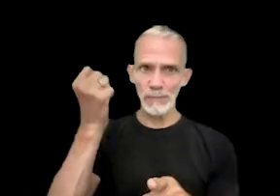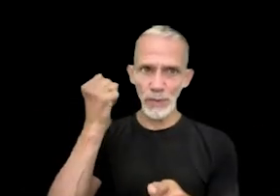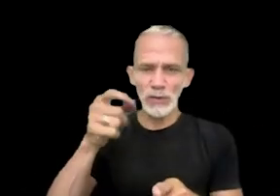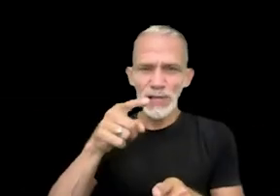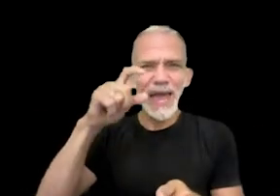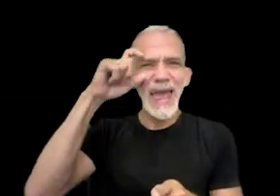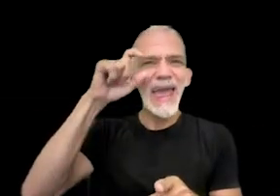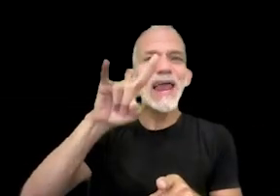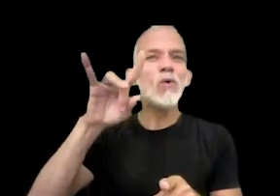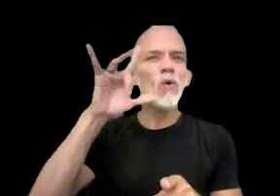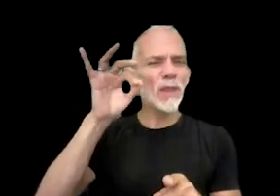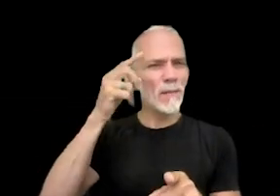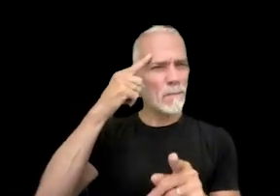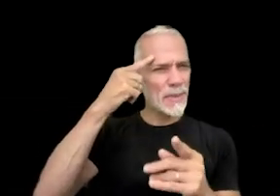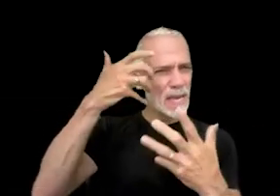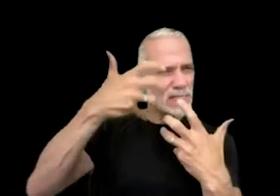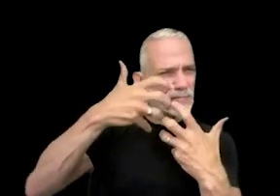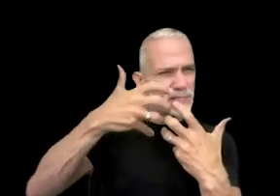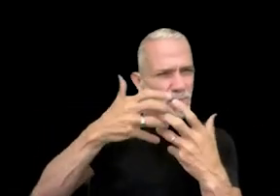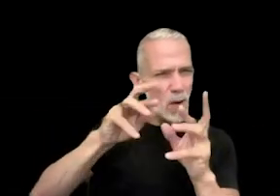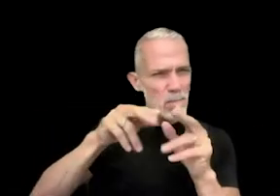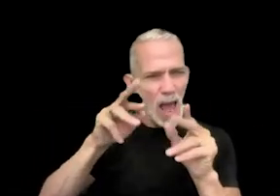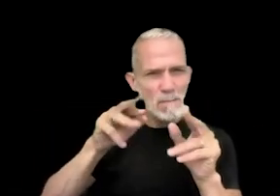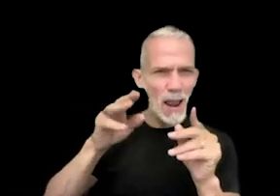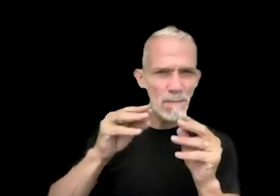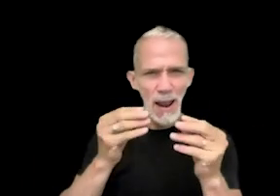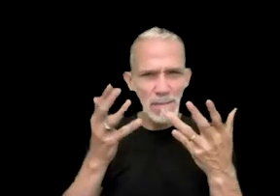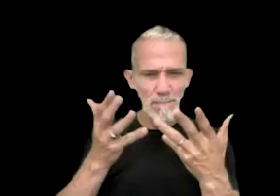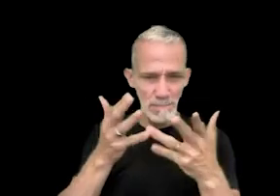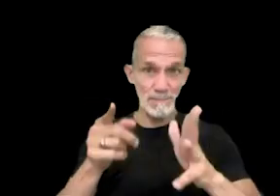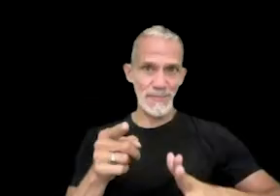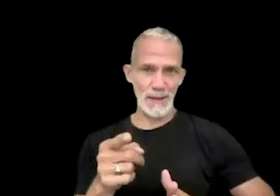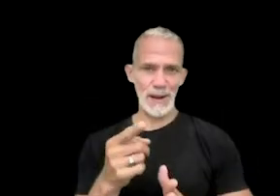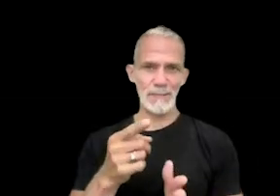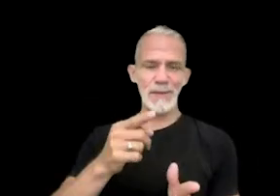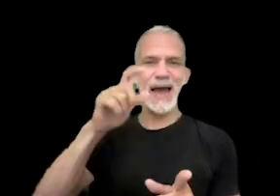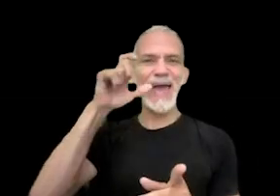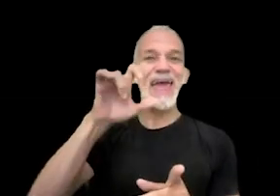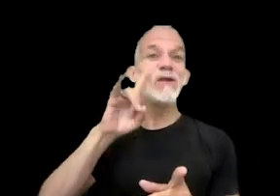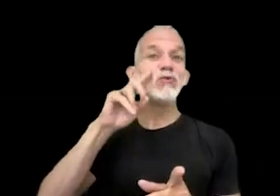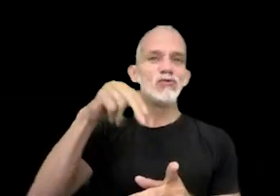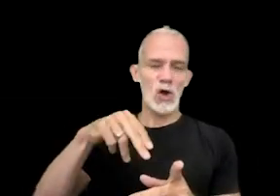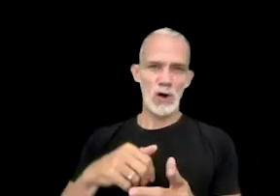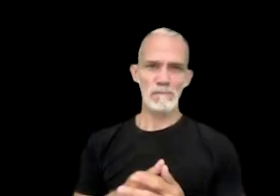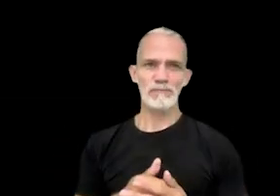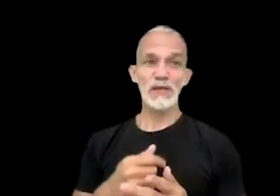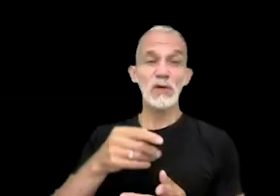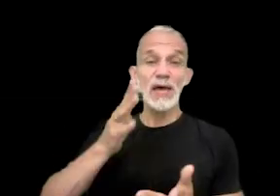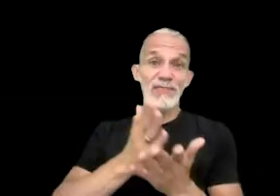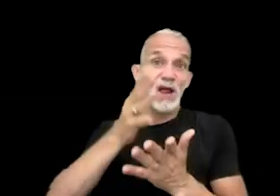elude. Ese tipo está pensando. Entonces, cuando alguien hace abuso del